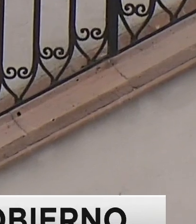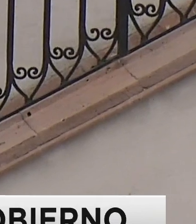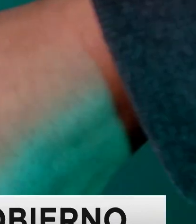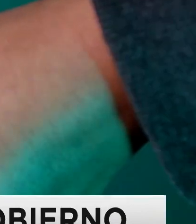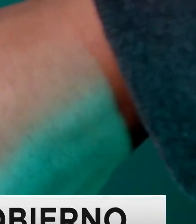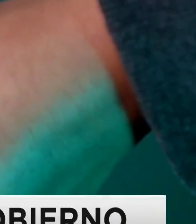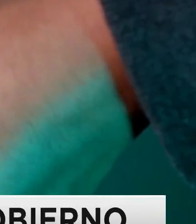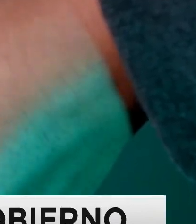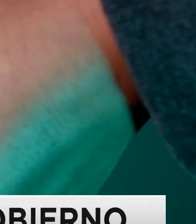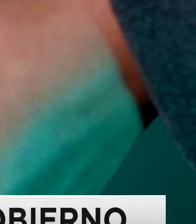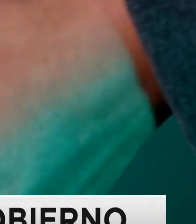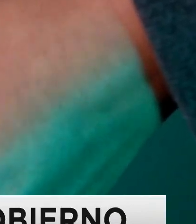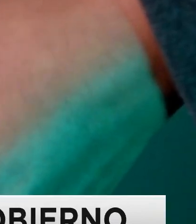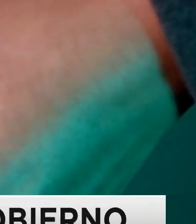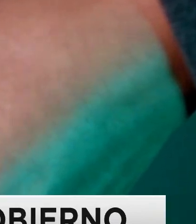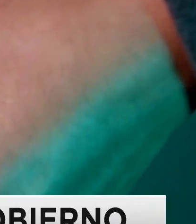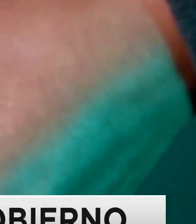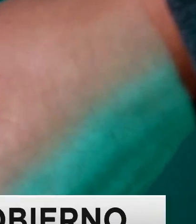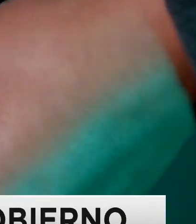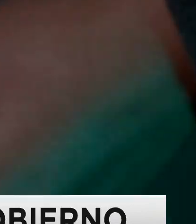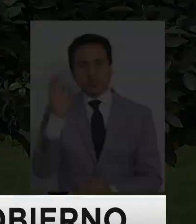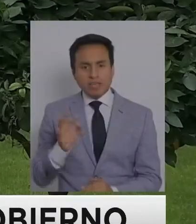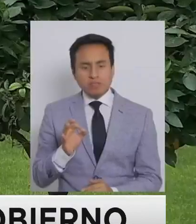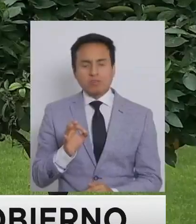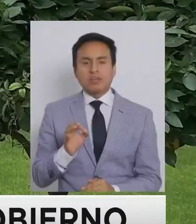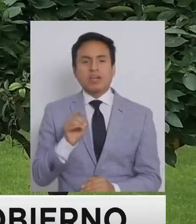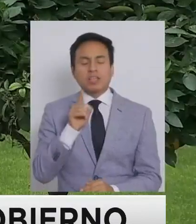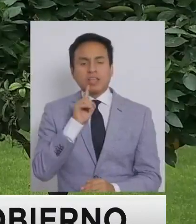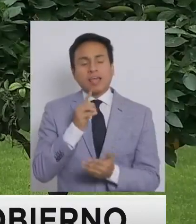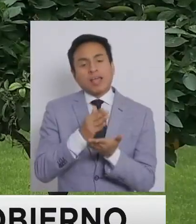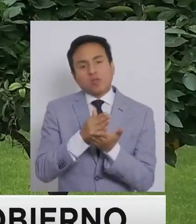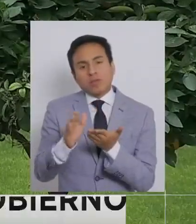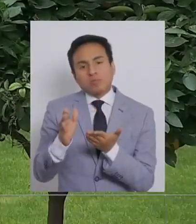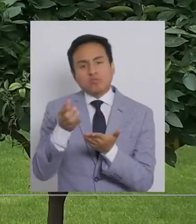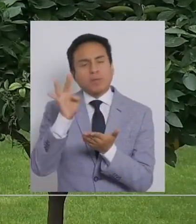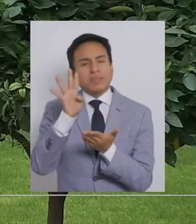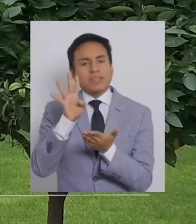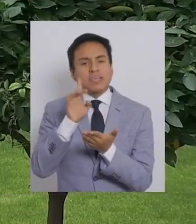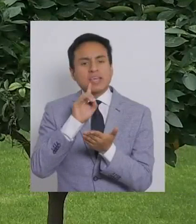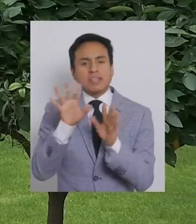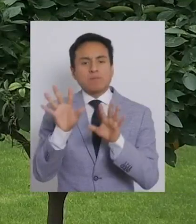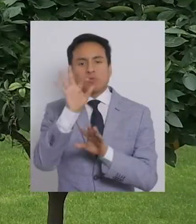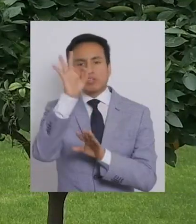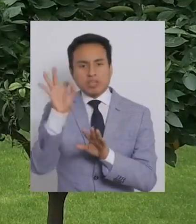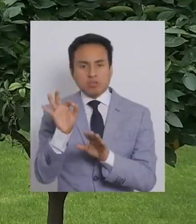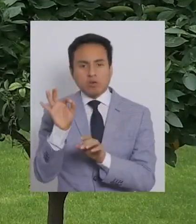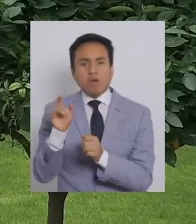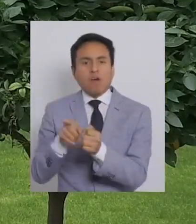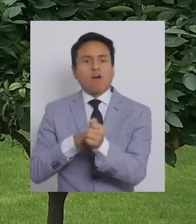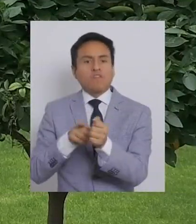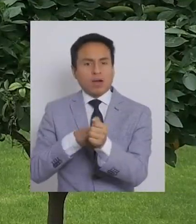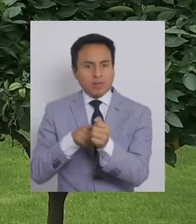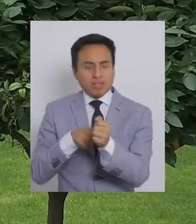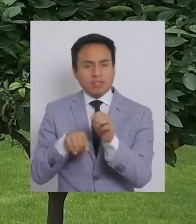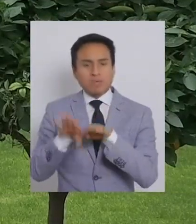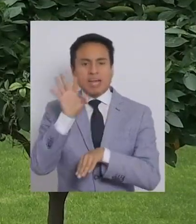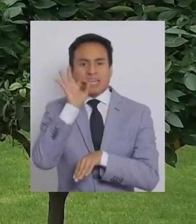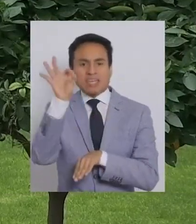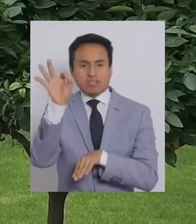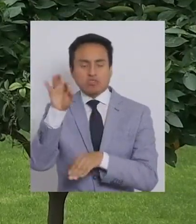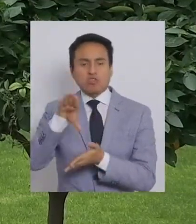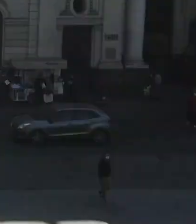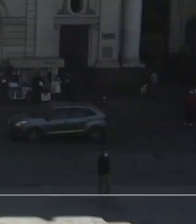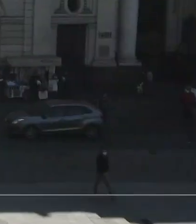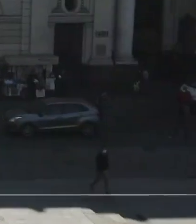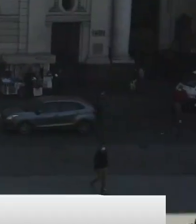y que sube la cobertura y el monto del IFE. Excluiremos solamente al 10% de las familias de mayores ingresos de